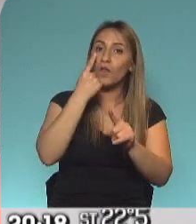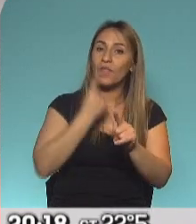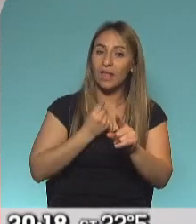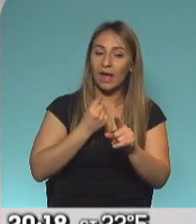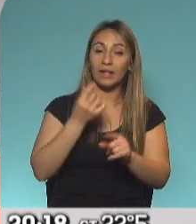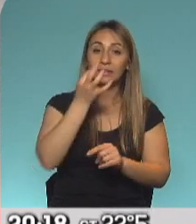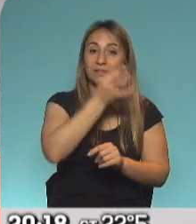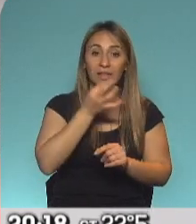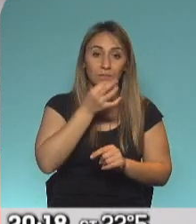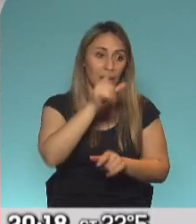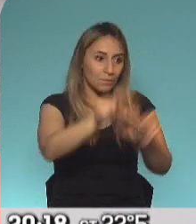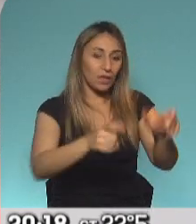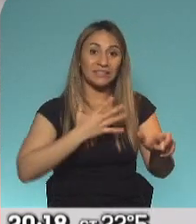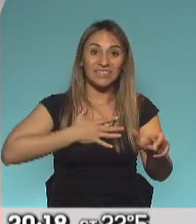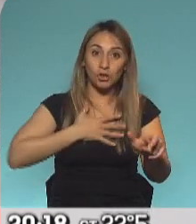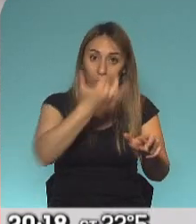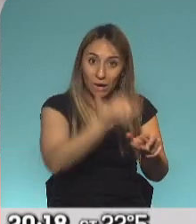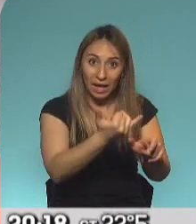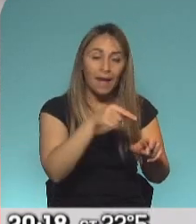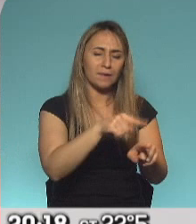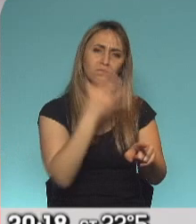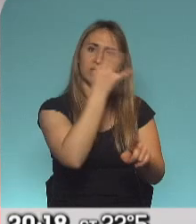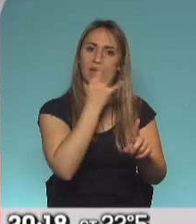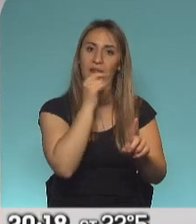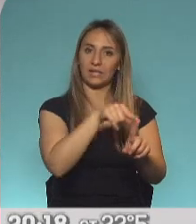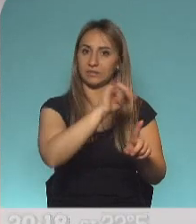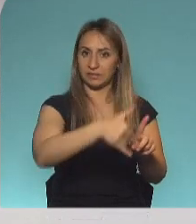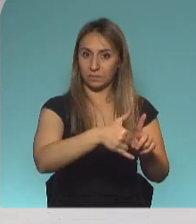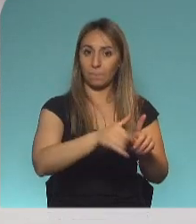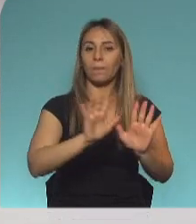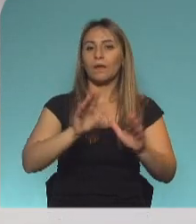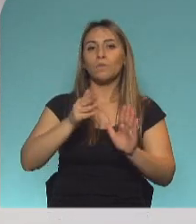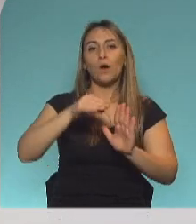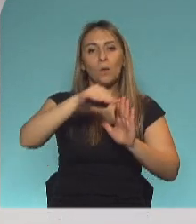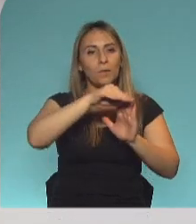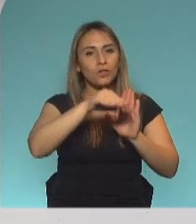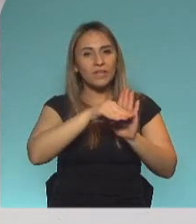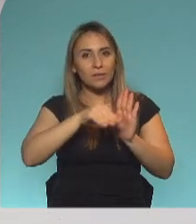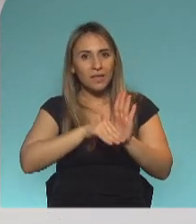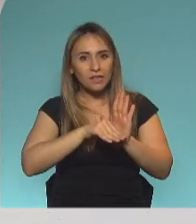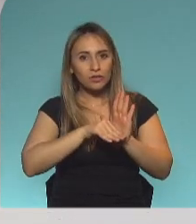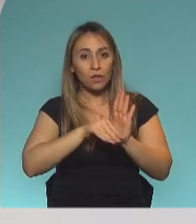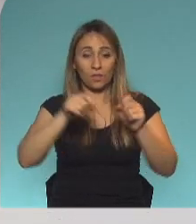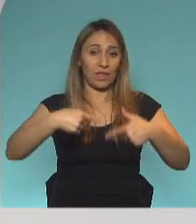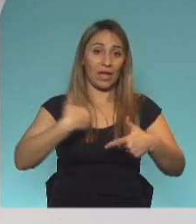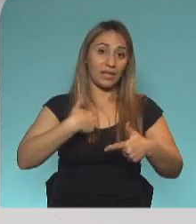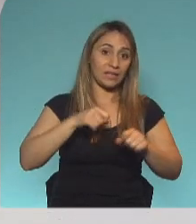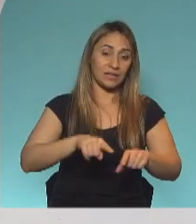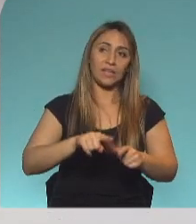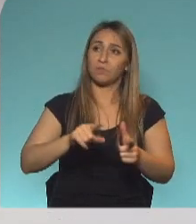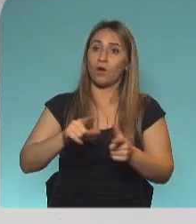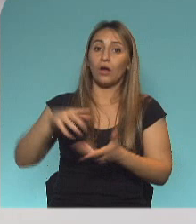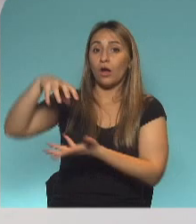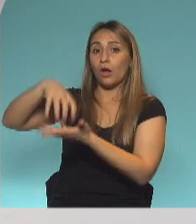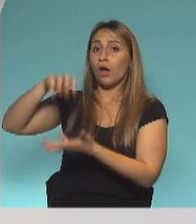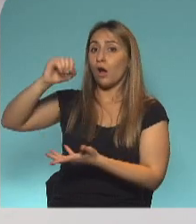que efectivamente tiene síntomas. Digo, el procedimiento que se hace en Argentina y que es el adecuado según la